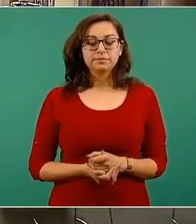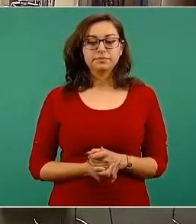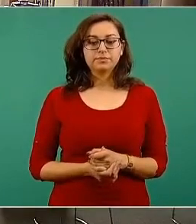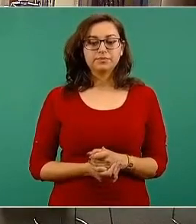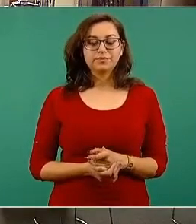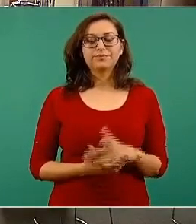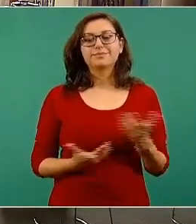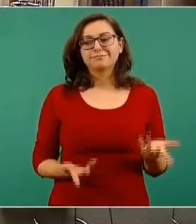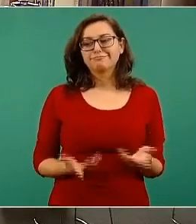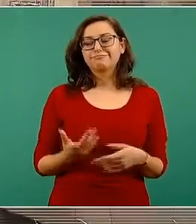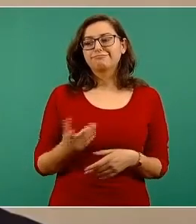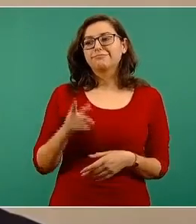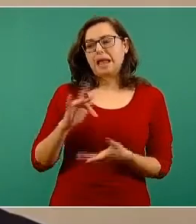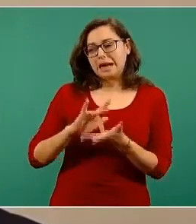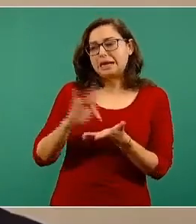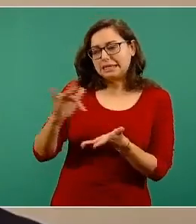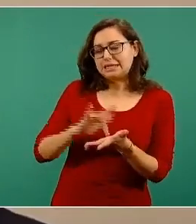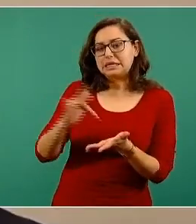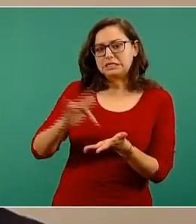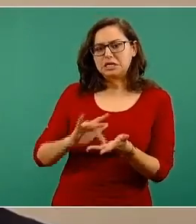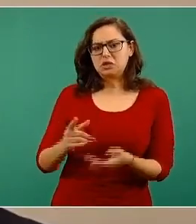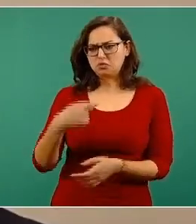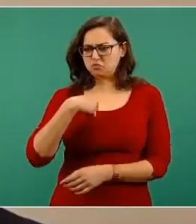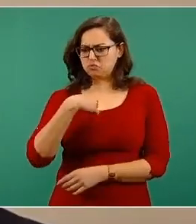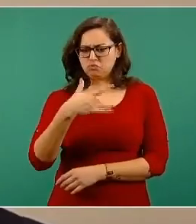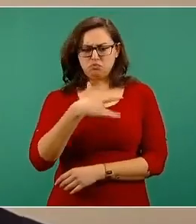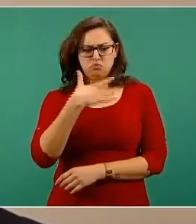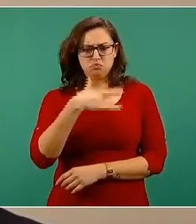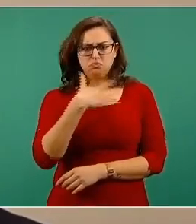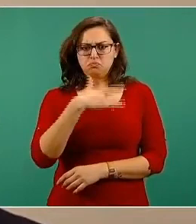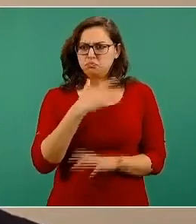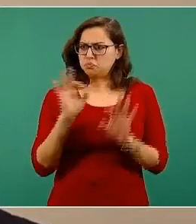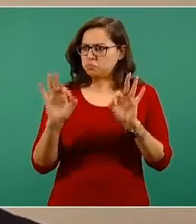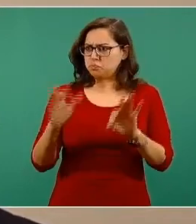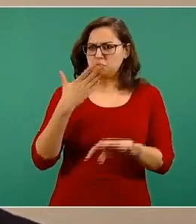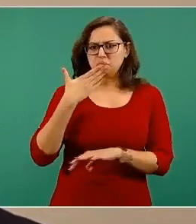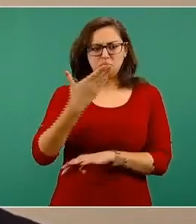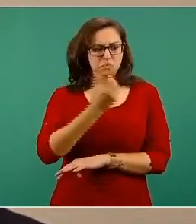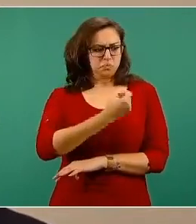Agradezco la primera pregunta. Yo me encuentro muy bien de